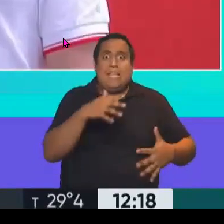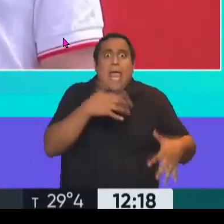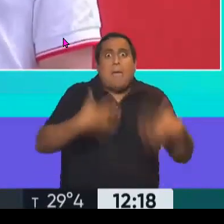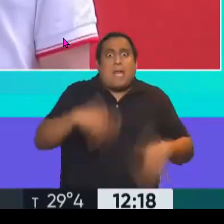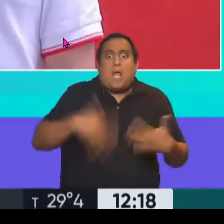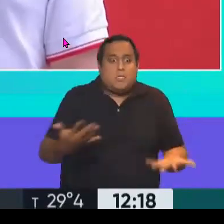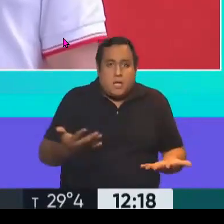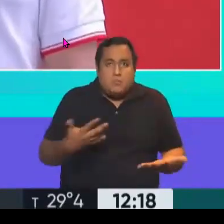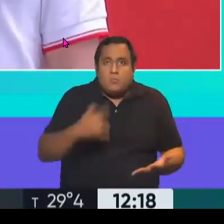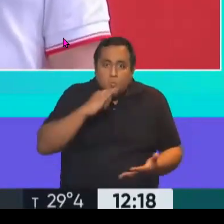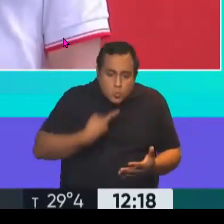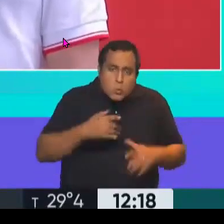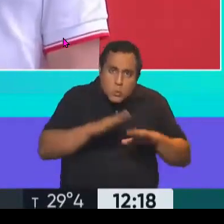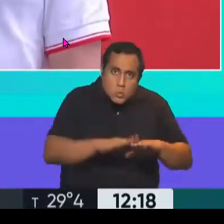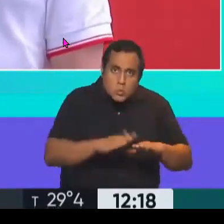situaciones de emergencia.